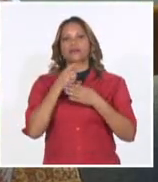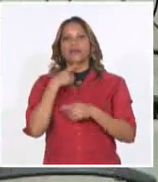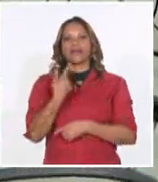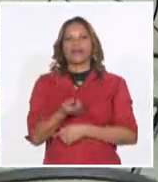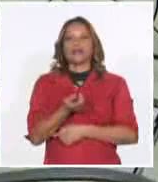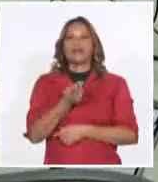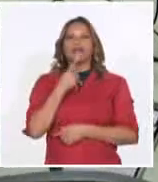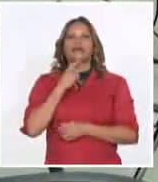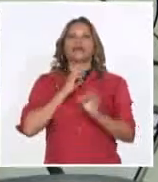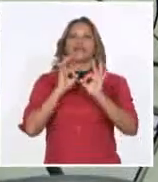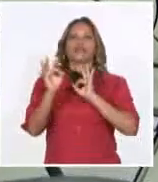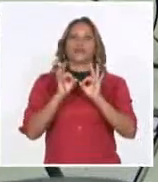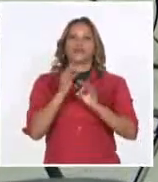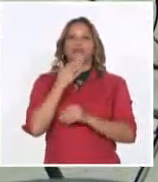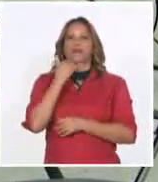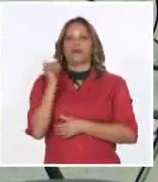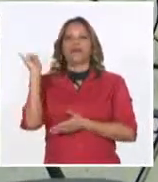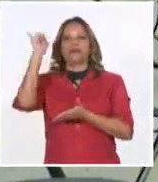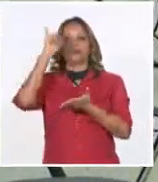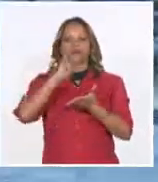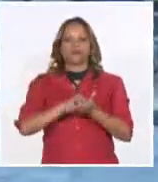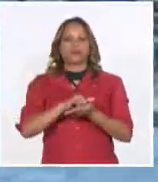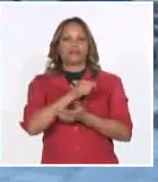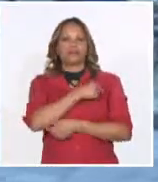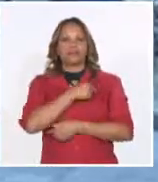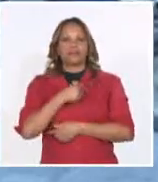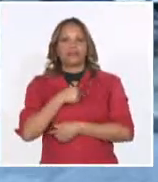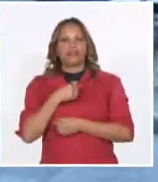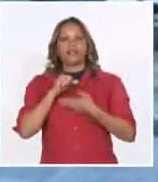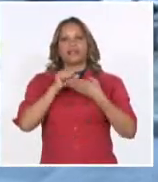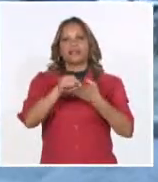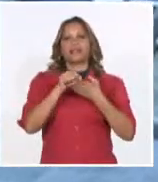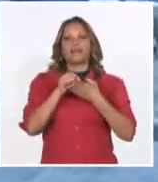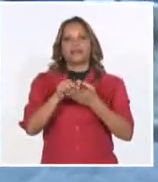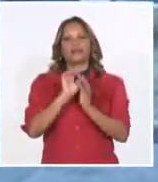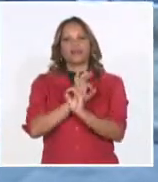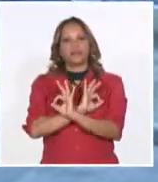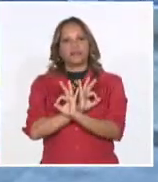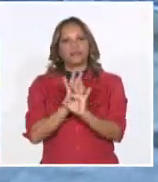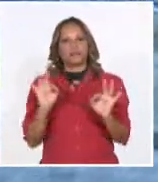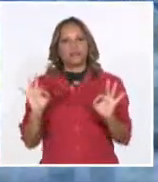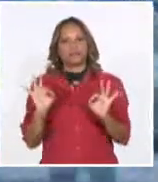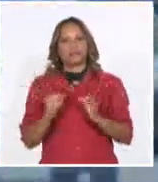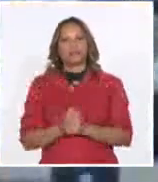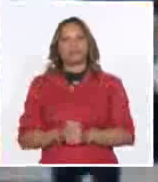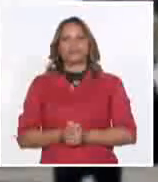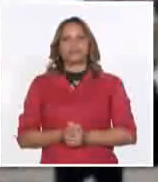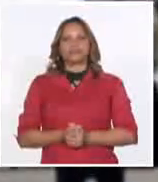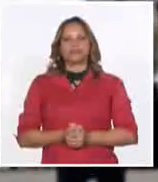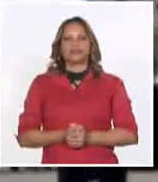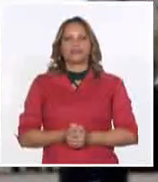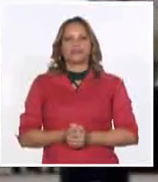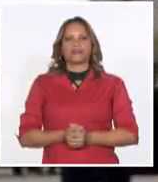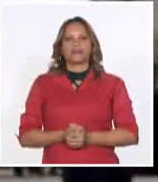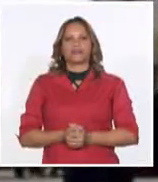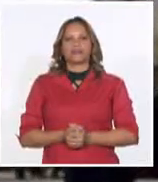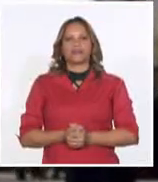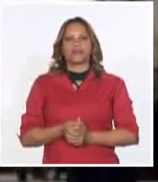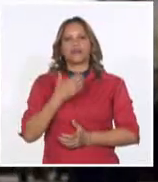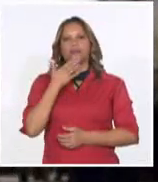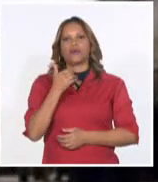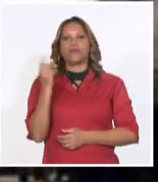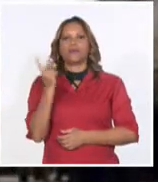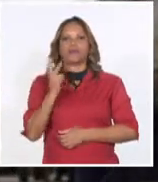de seguridad en la aviación civil con sus servicios especializados en beneficio de los dos países.